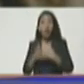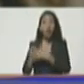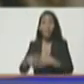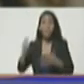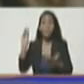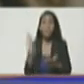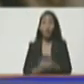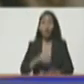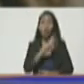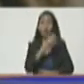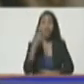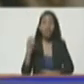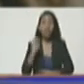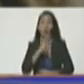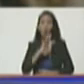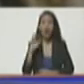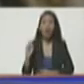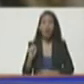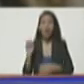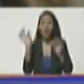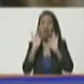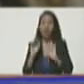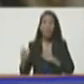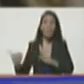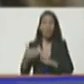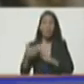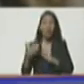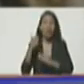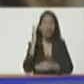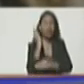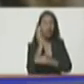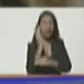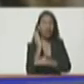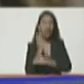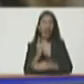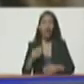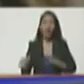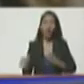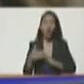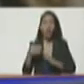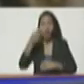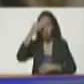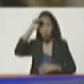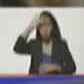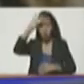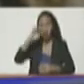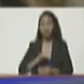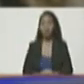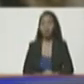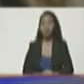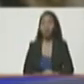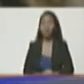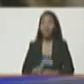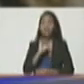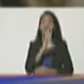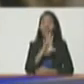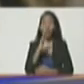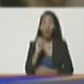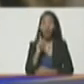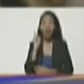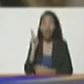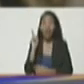de 240 medidas coercitivas unilaterales contra Cuba, 50 de